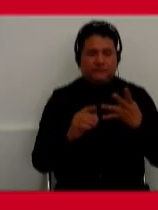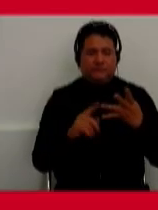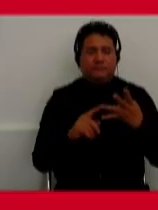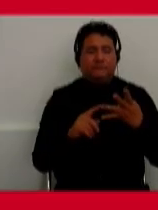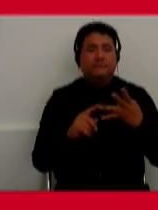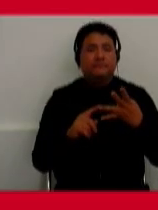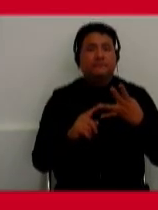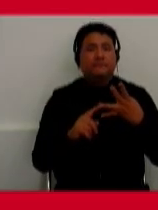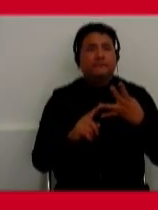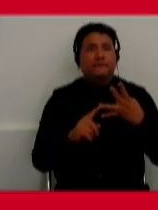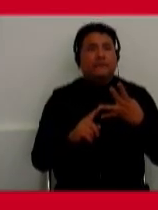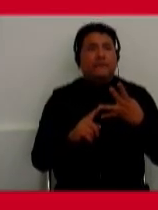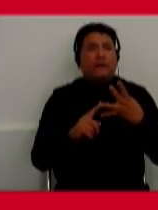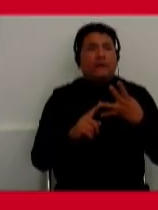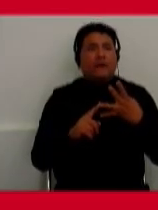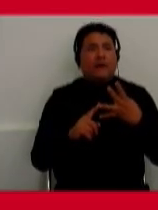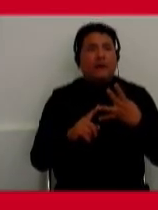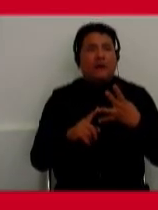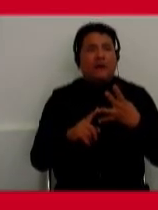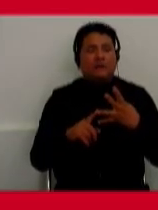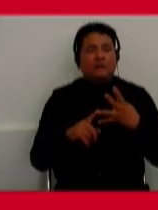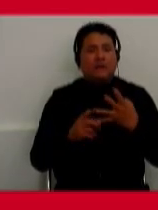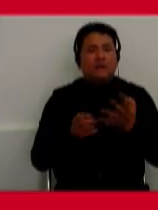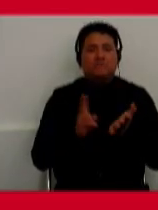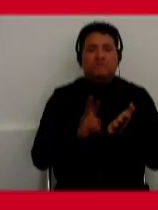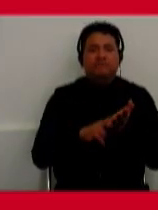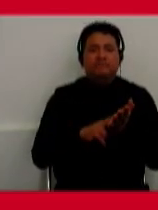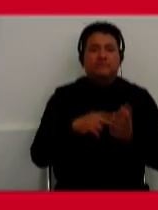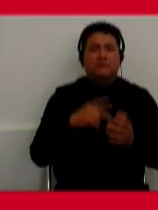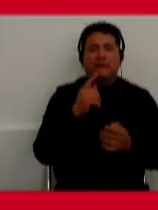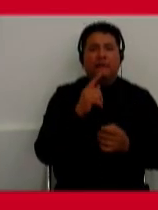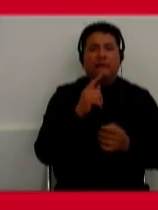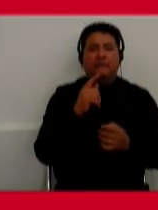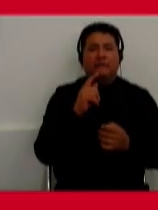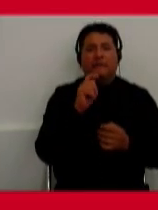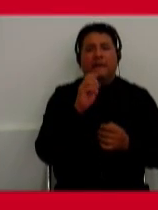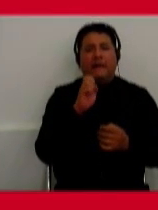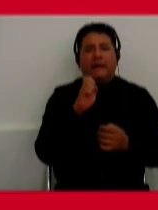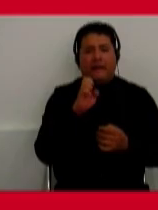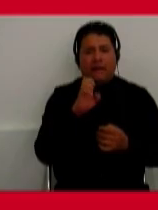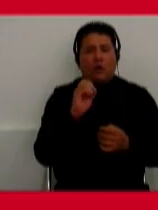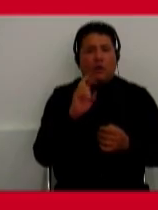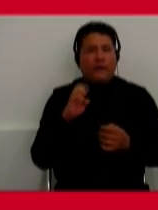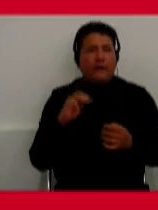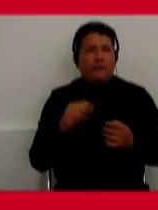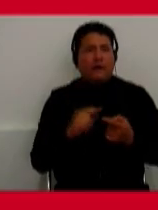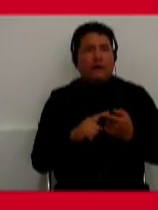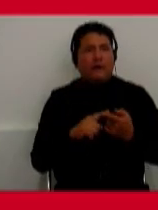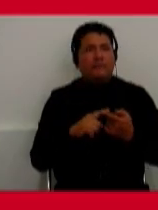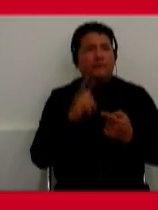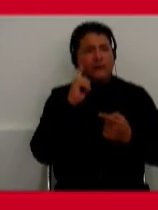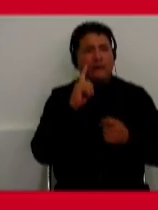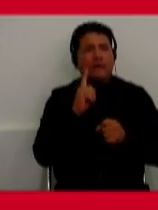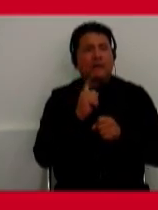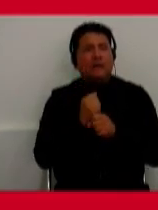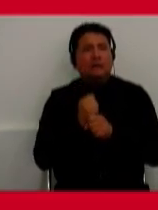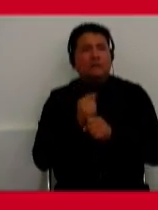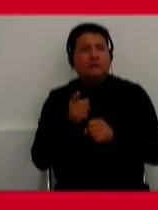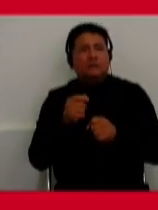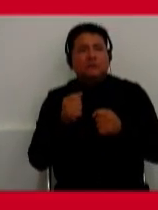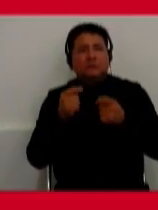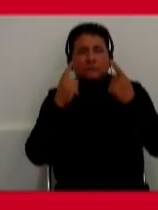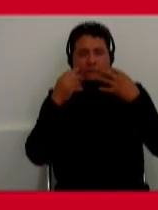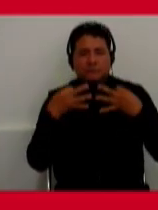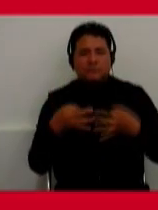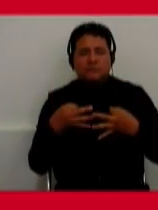aplicar el teorema de Bayes para contar con decisiones predictivas y hacer que la geomecánica en Volcan sea el motor de